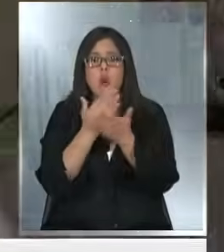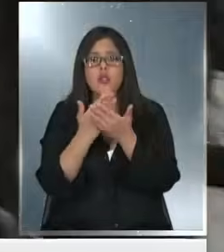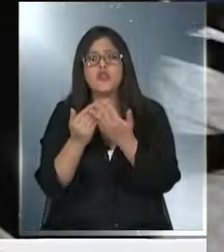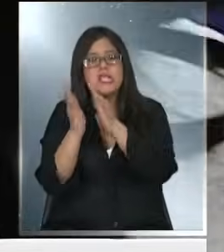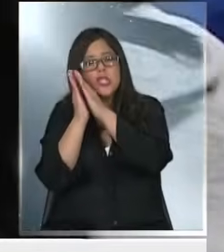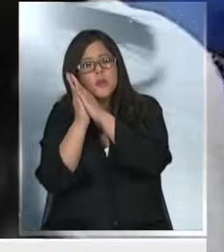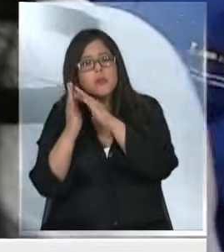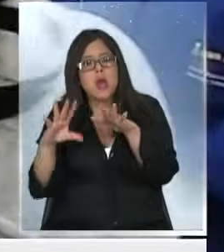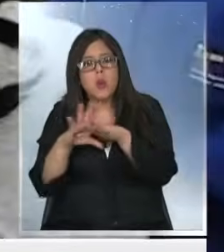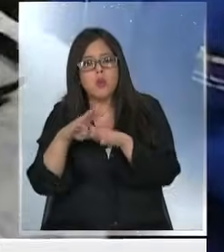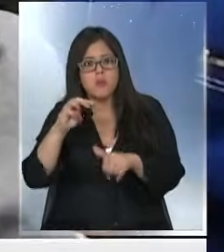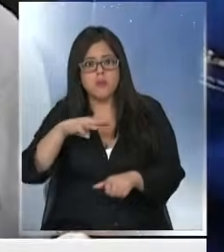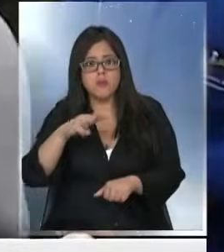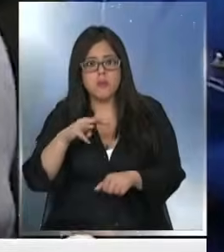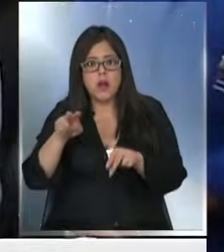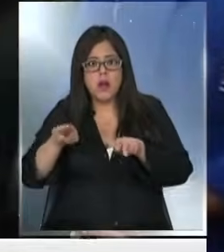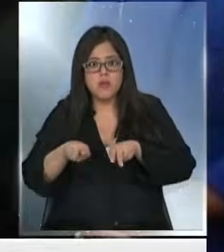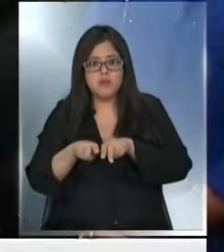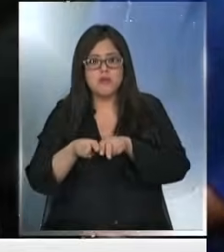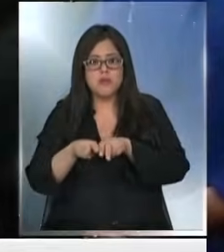madre.